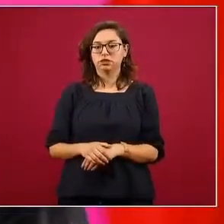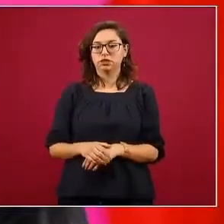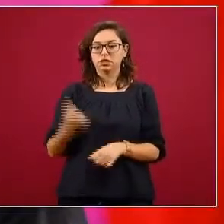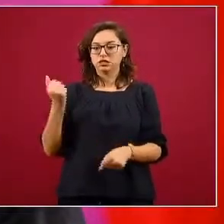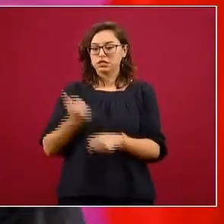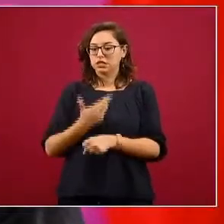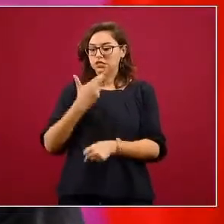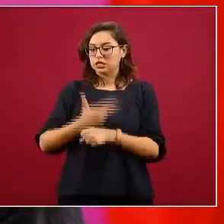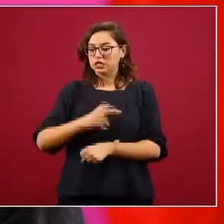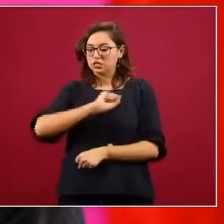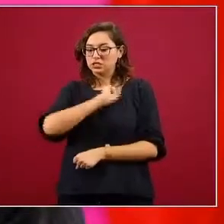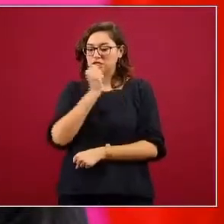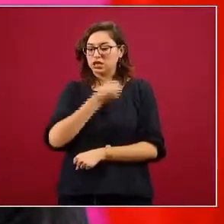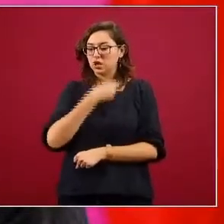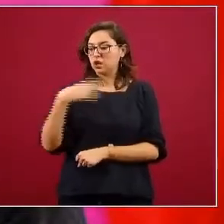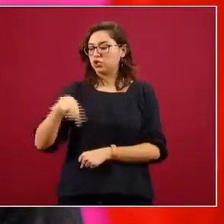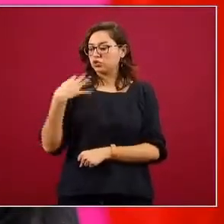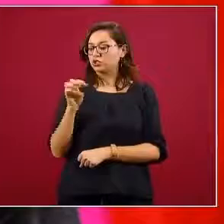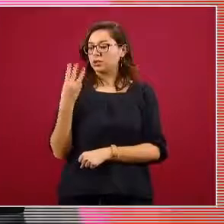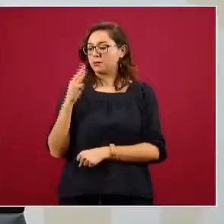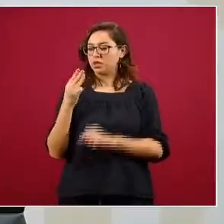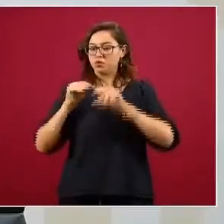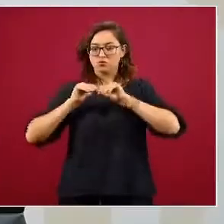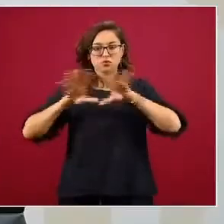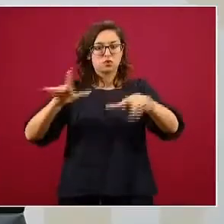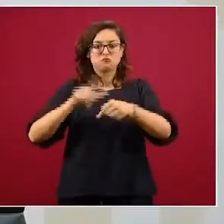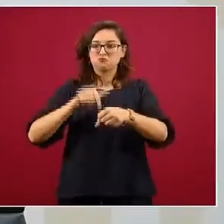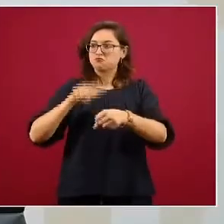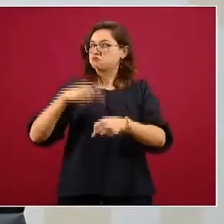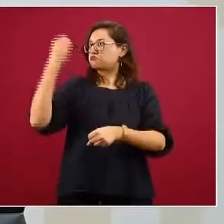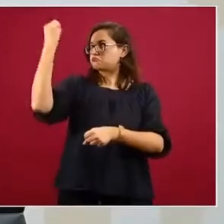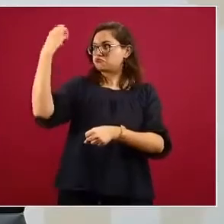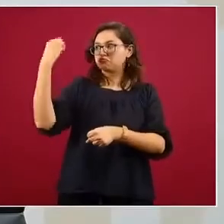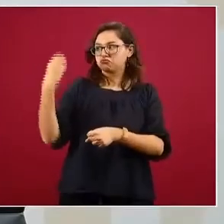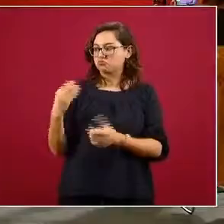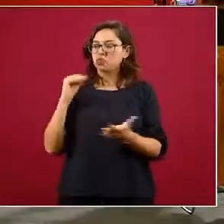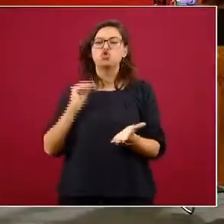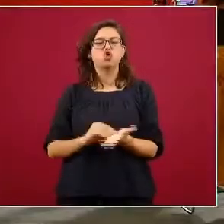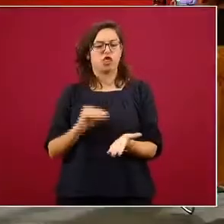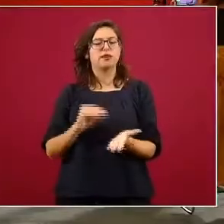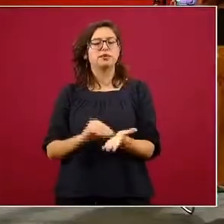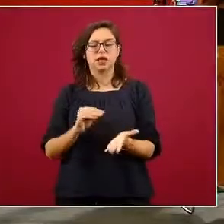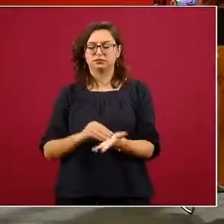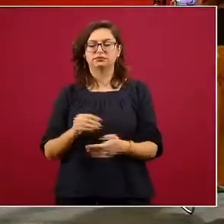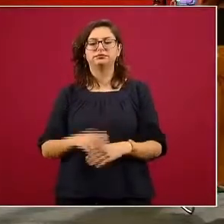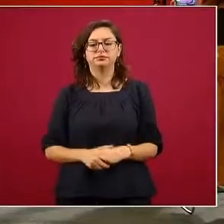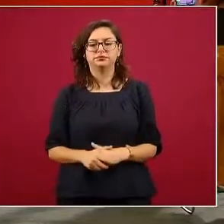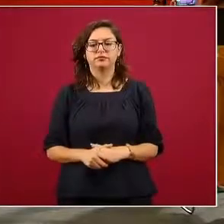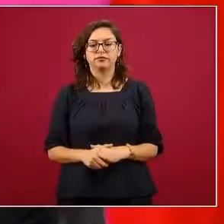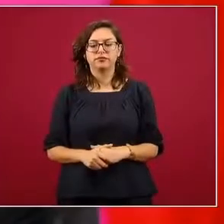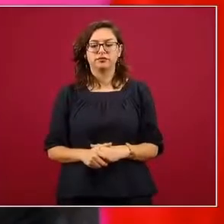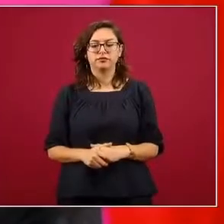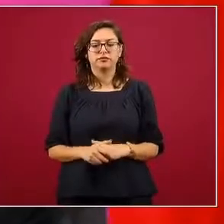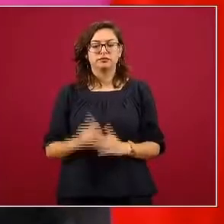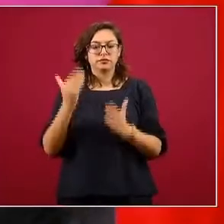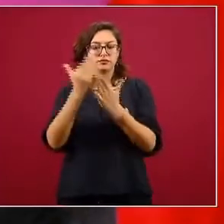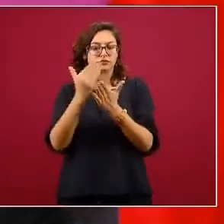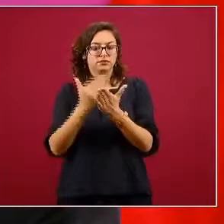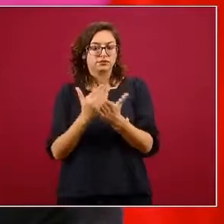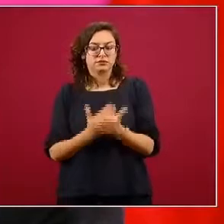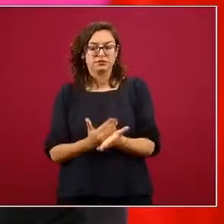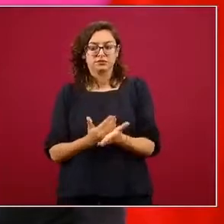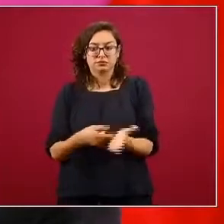Salud publicado el 14 de mayo, se tiene que seguir aplicando el semáforo tal como se contempla ahí y de acuerdo al lineamiento